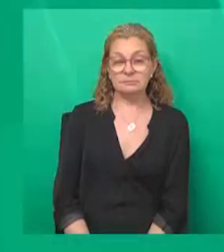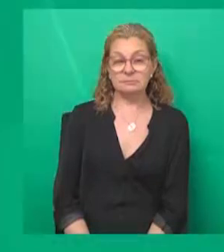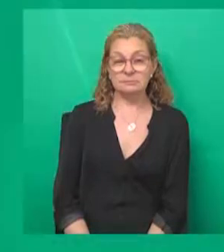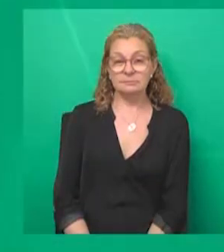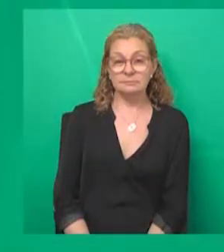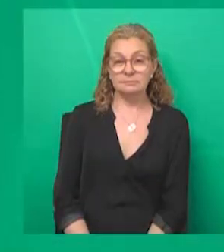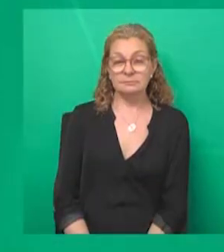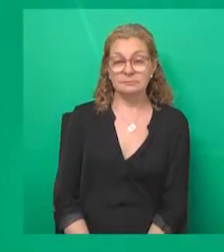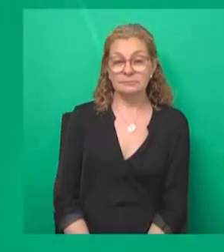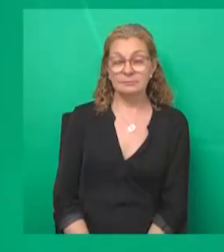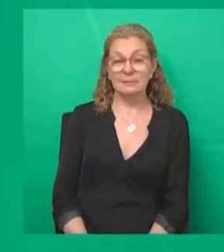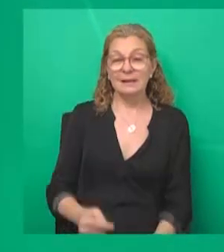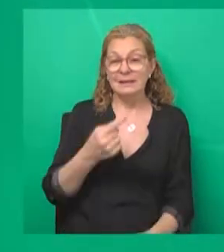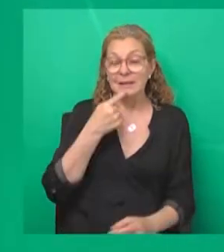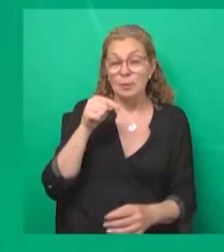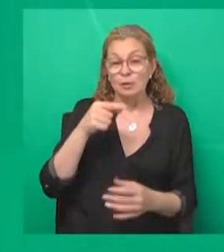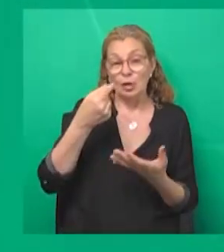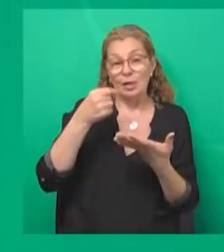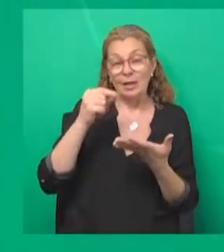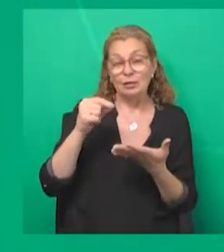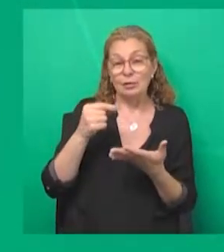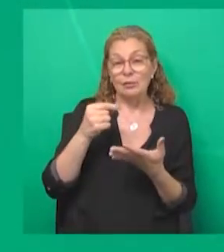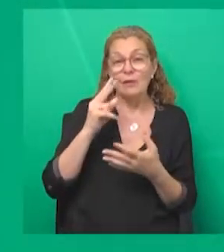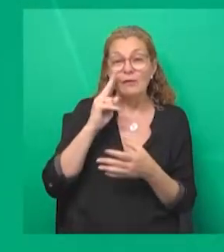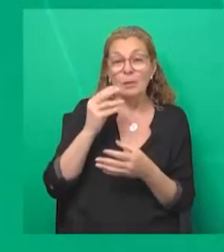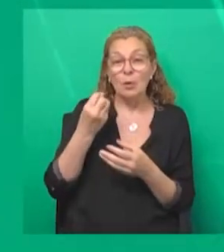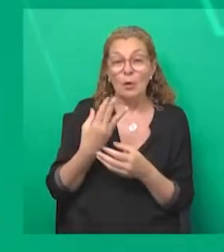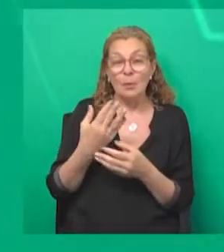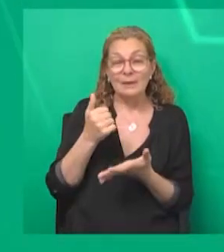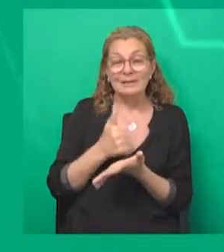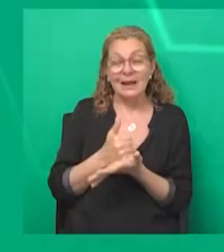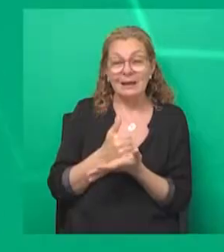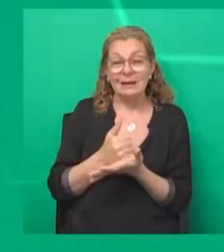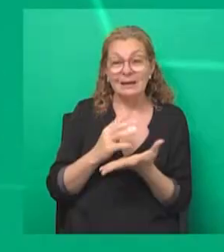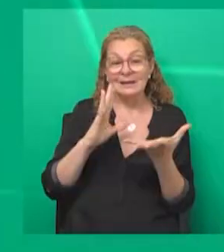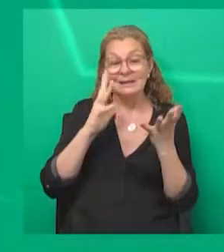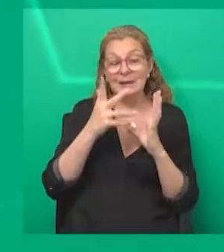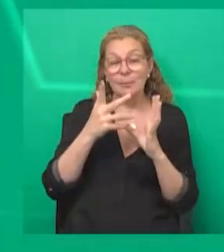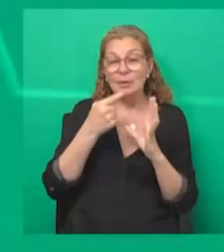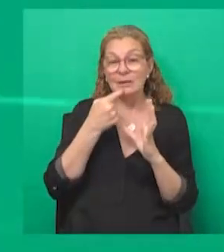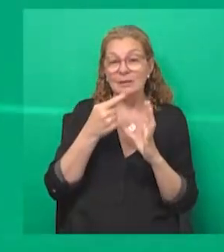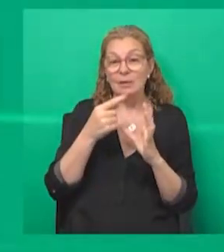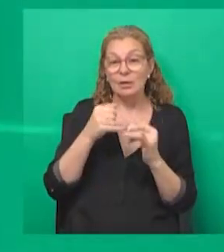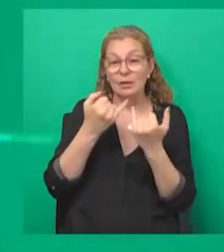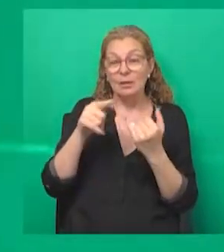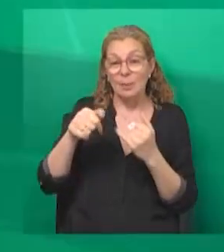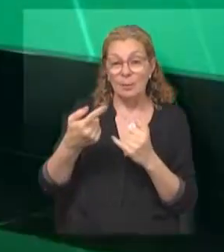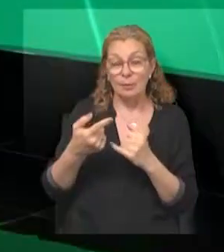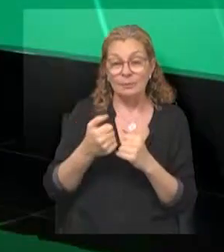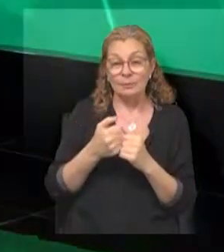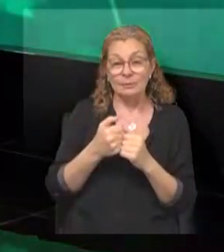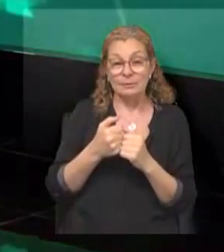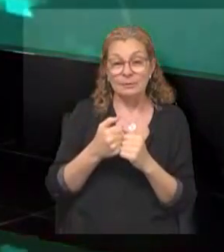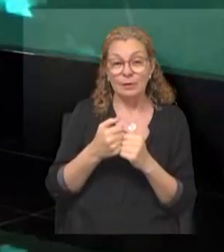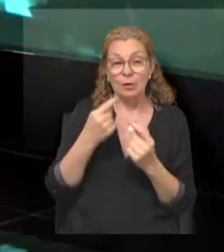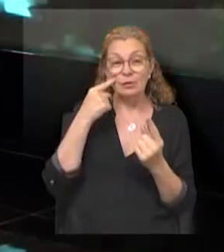naranja complementamos estos datos vemos cómo estará el tiempo en los próximos dos días en la zona metropolitana claro